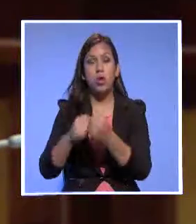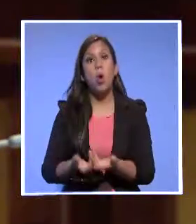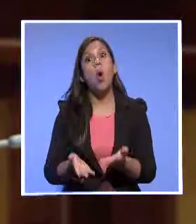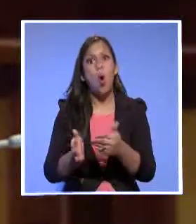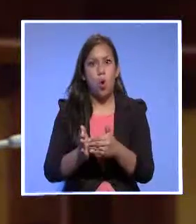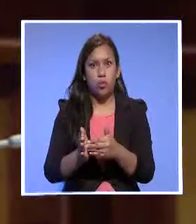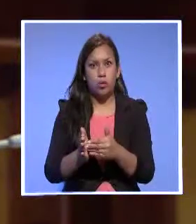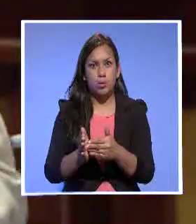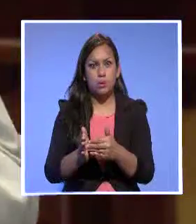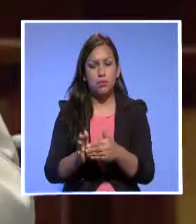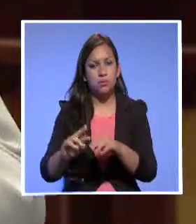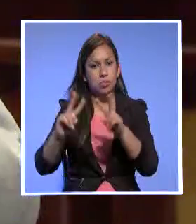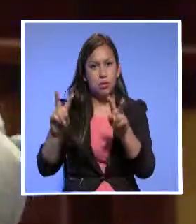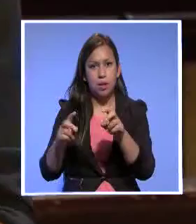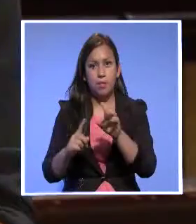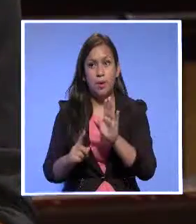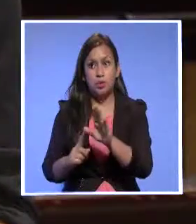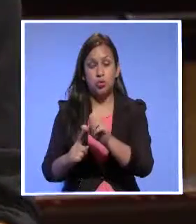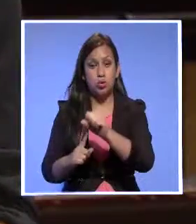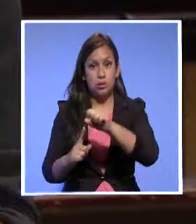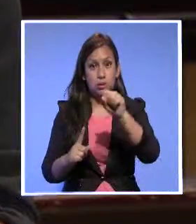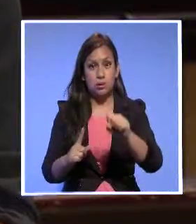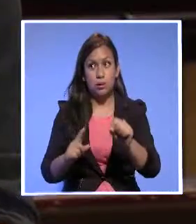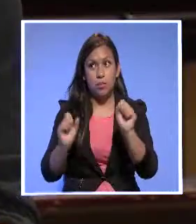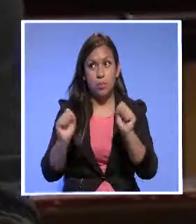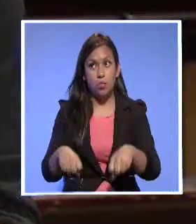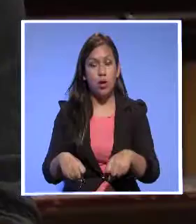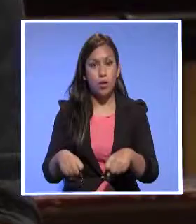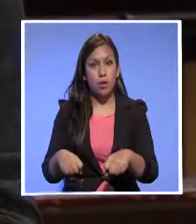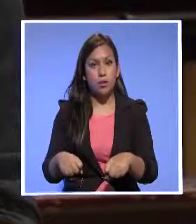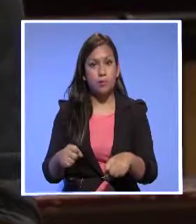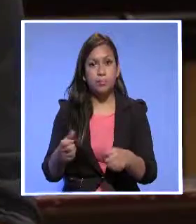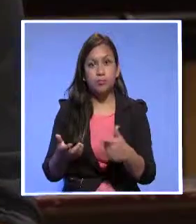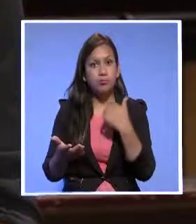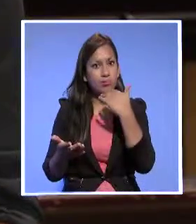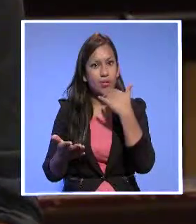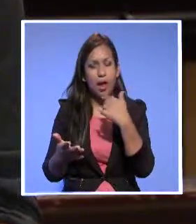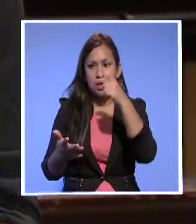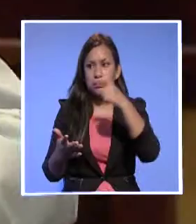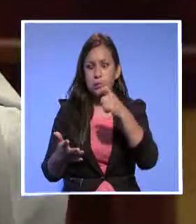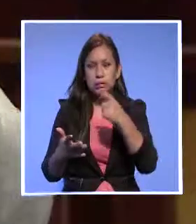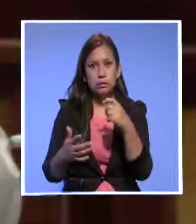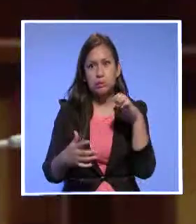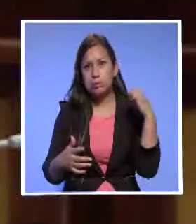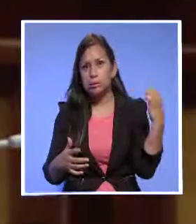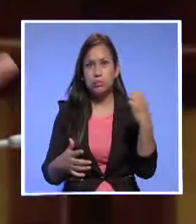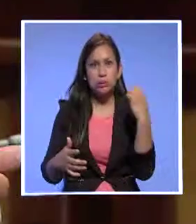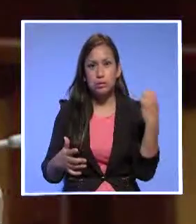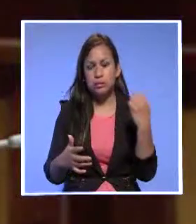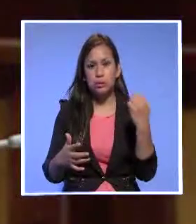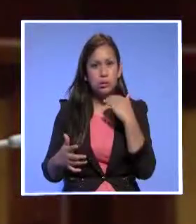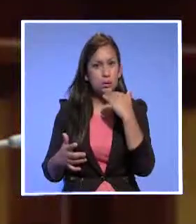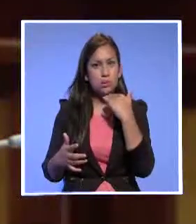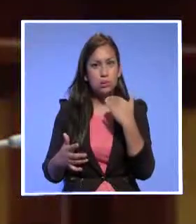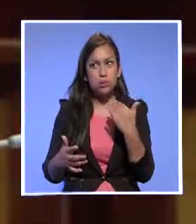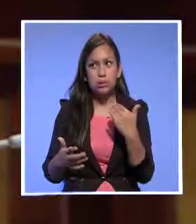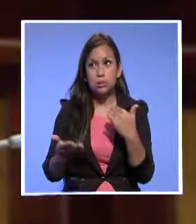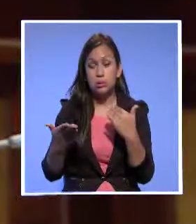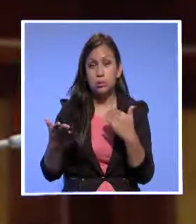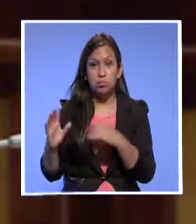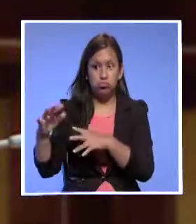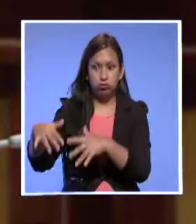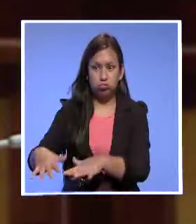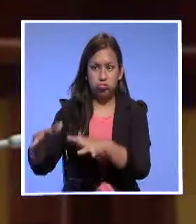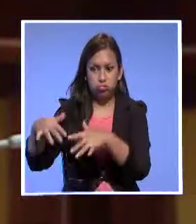del sistema que lo cual va a permitir atender alguna necesidad ante un evento adverso como fueron las inundaciones